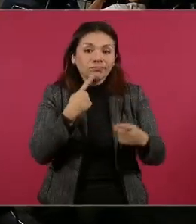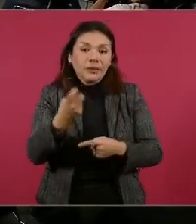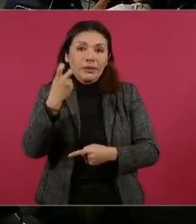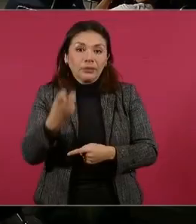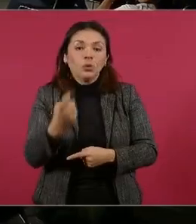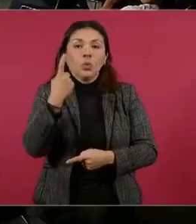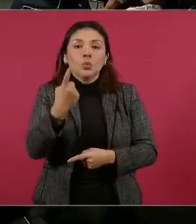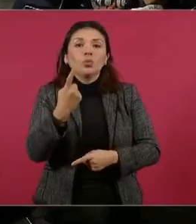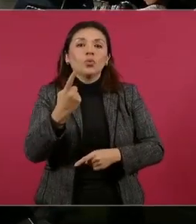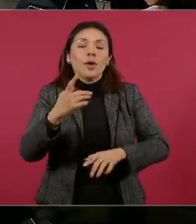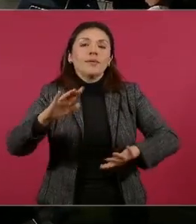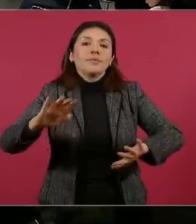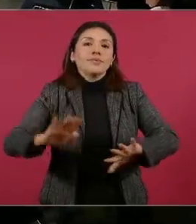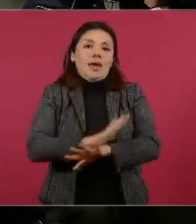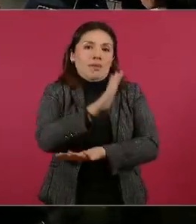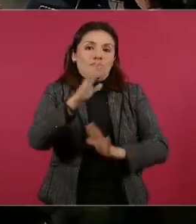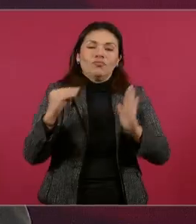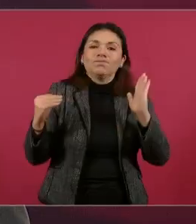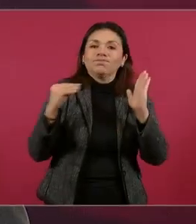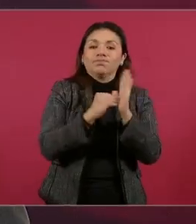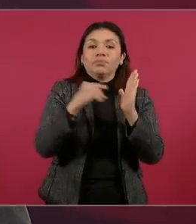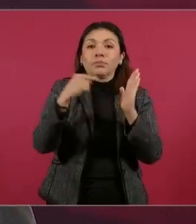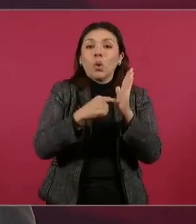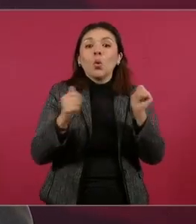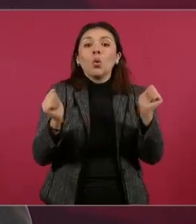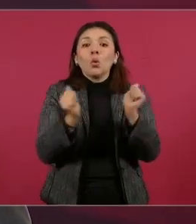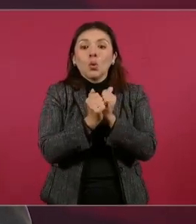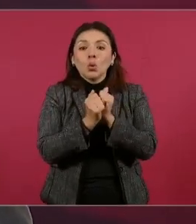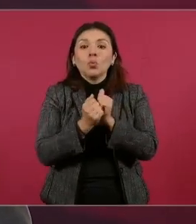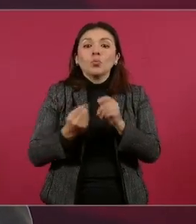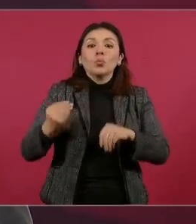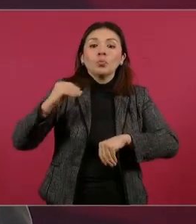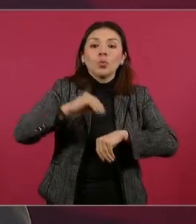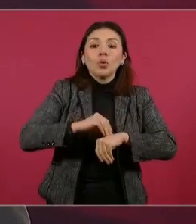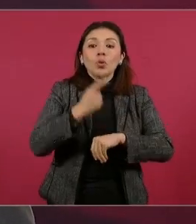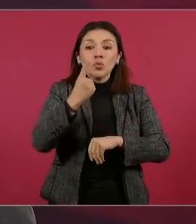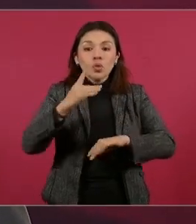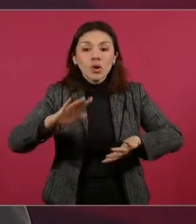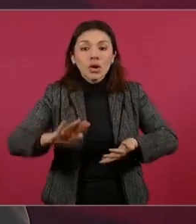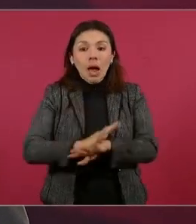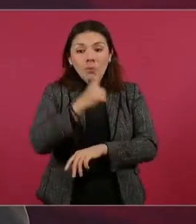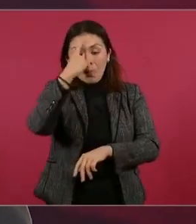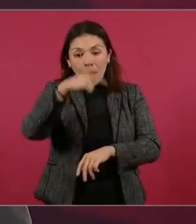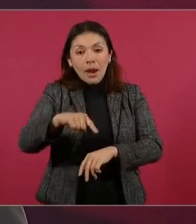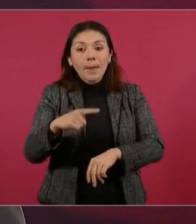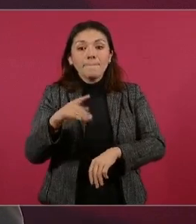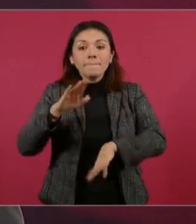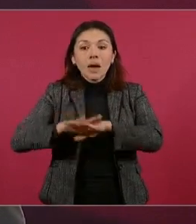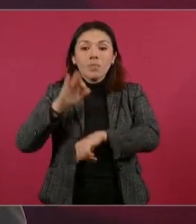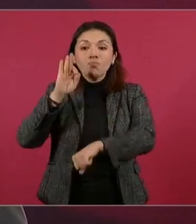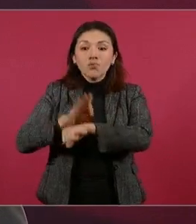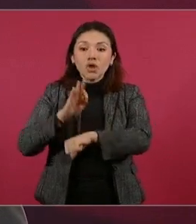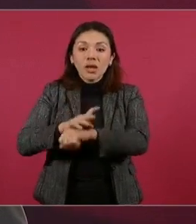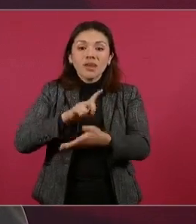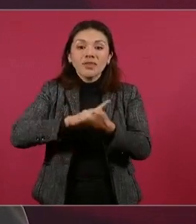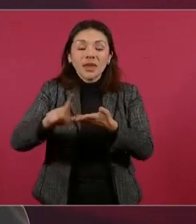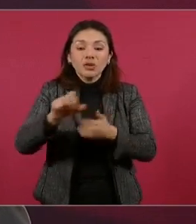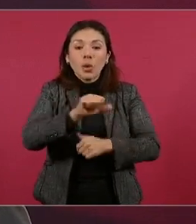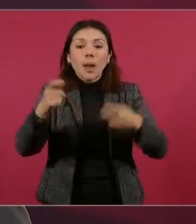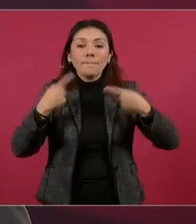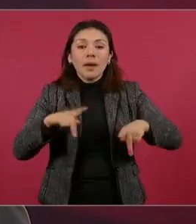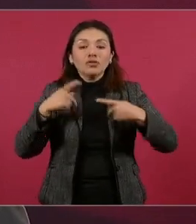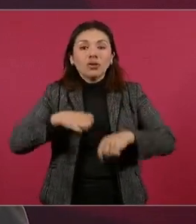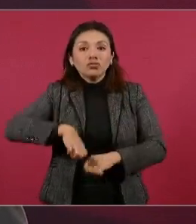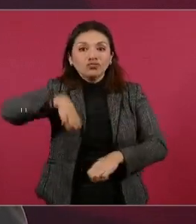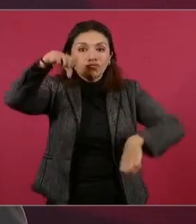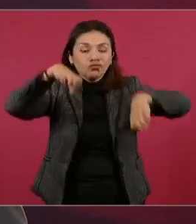paquete de reformas que incluyen eh la reforma para proteger el derecho del los adultos